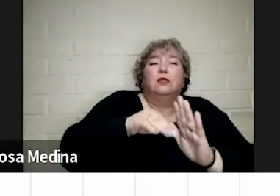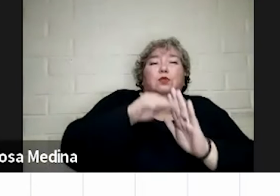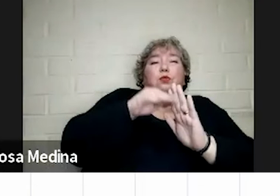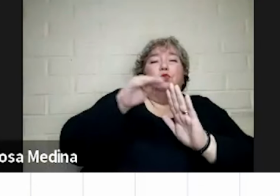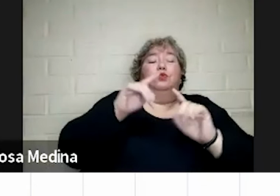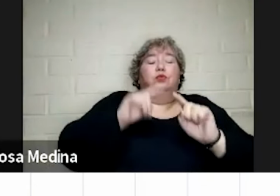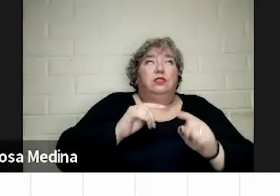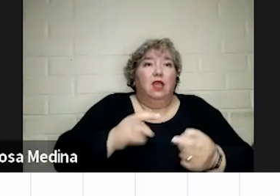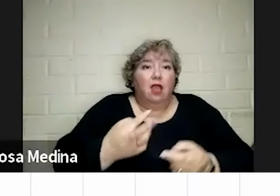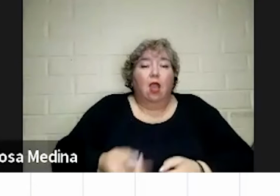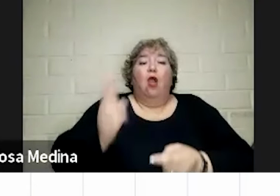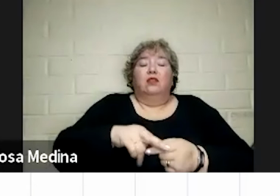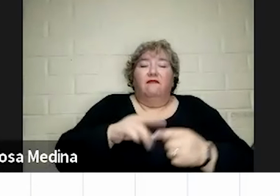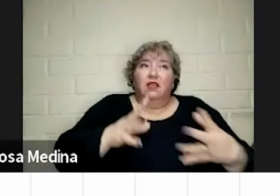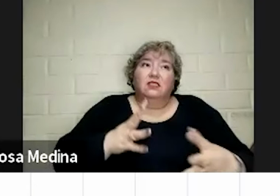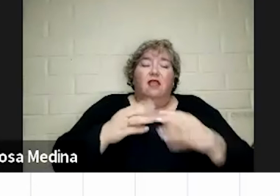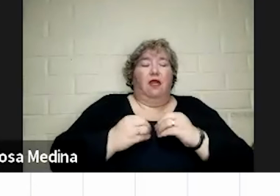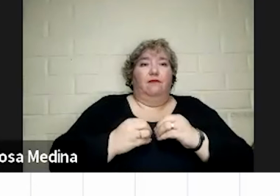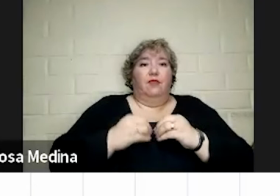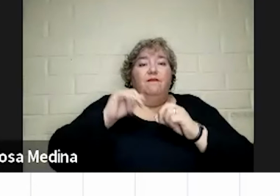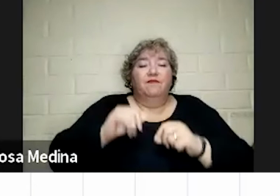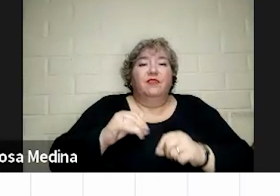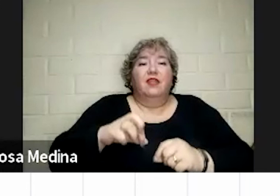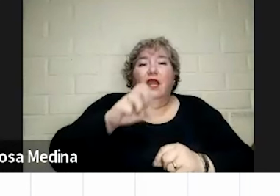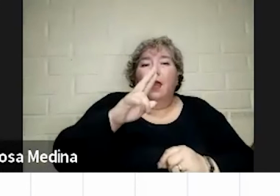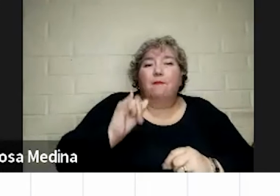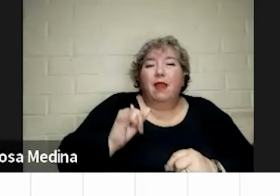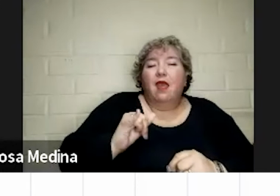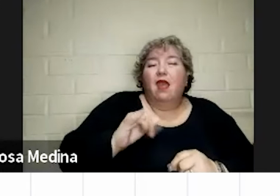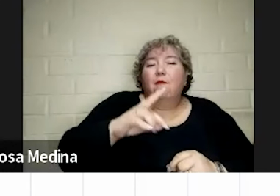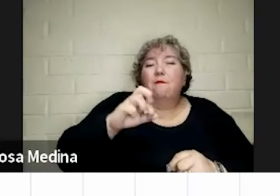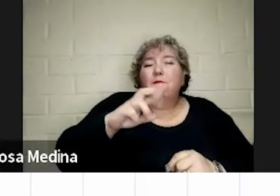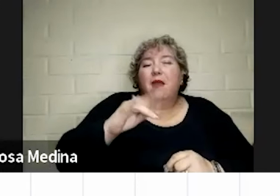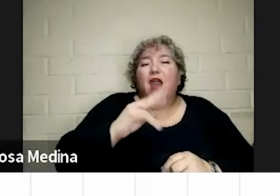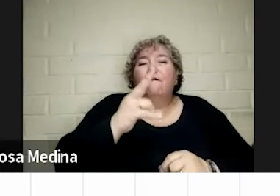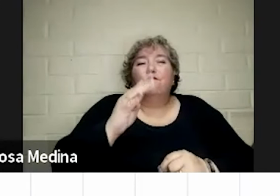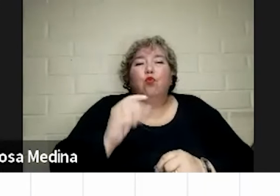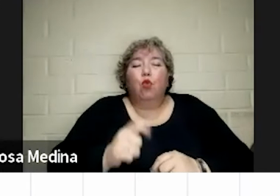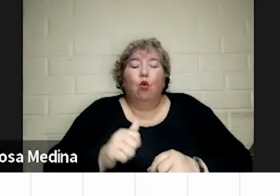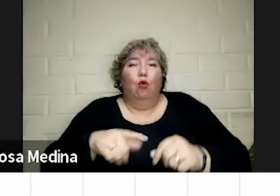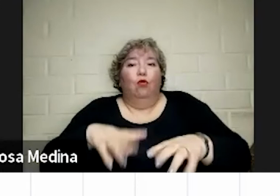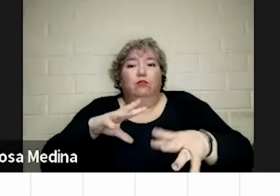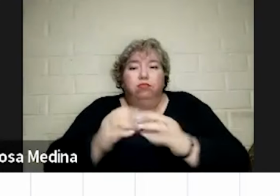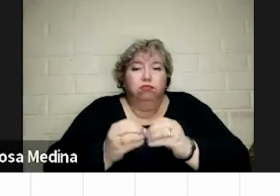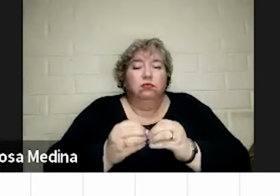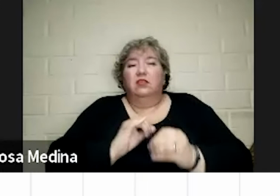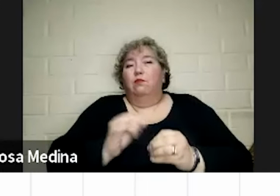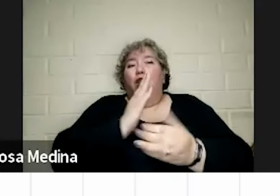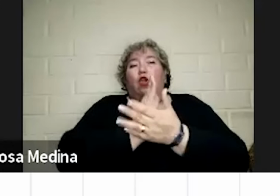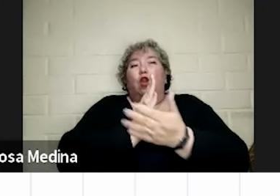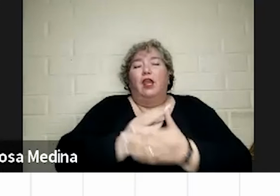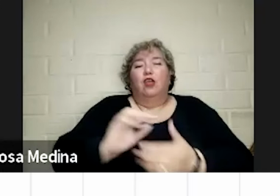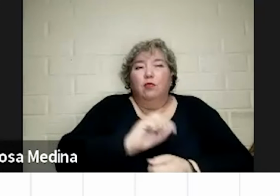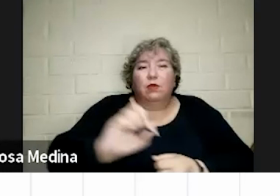¿cierto? Se adaptó a la educación parvularia, luego se tiene que adaptar a la básica inicial, luego se tiene que adaptar al segundo ciclo y